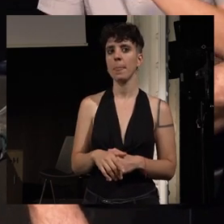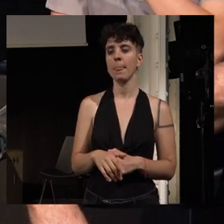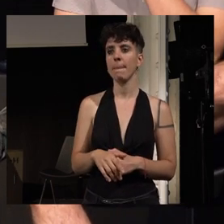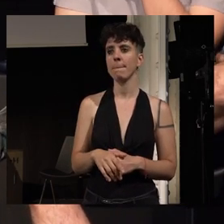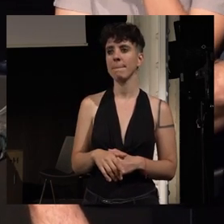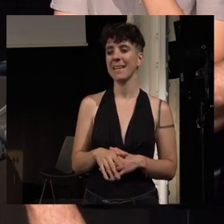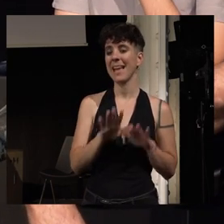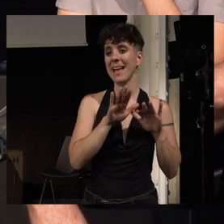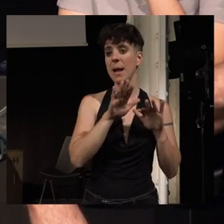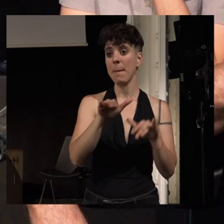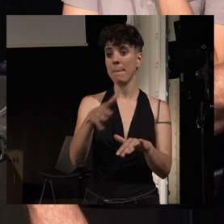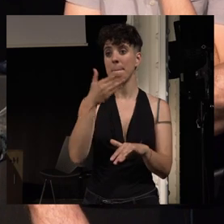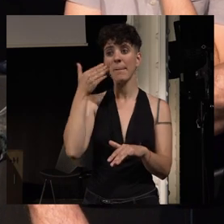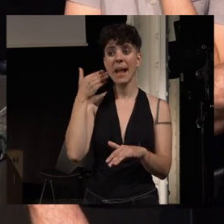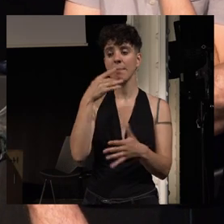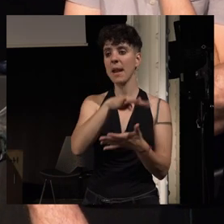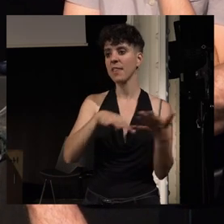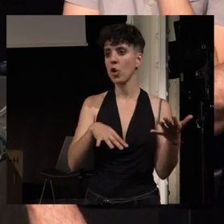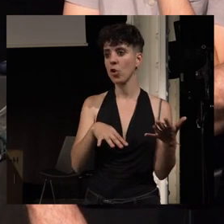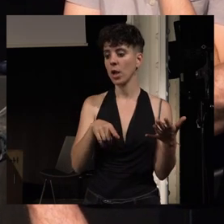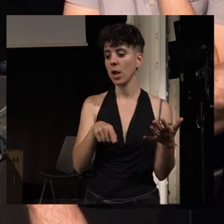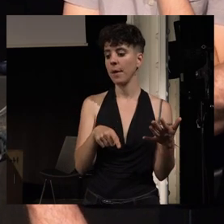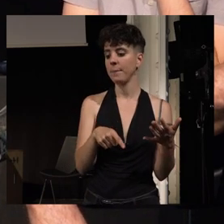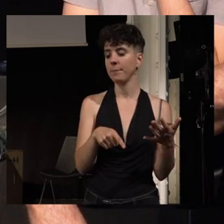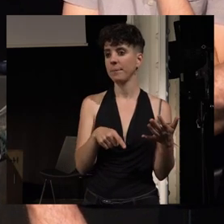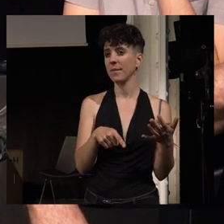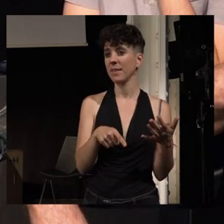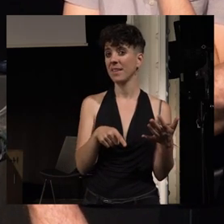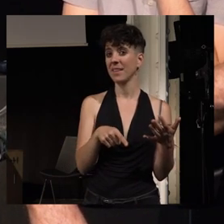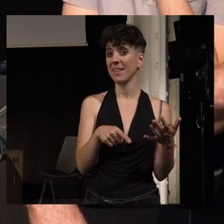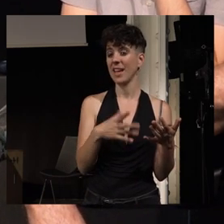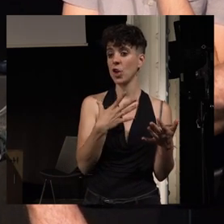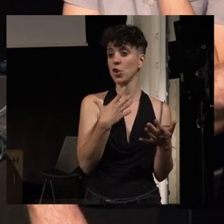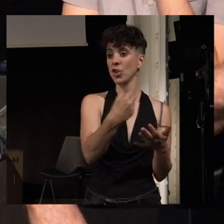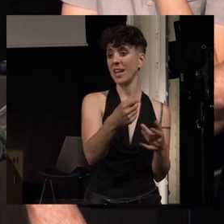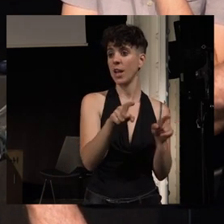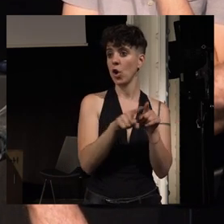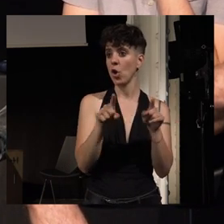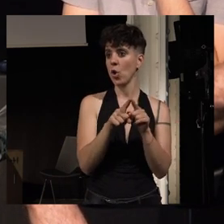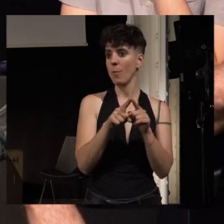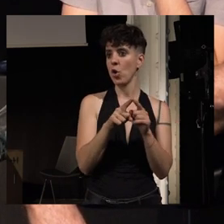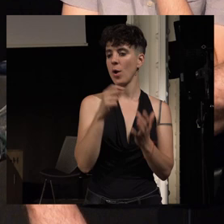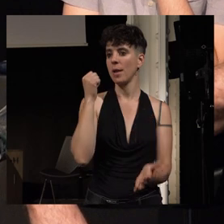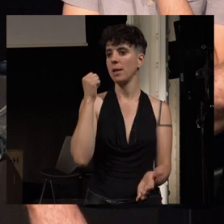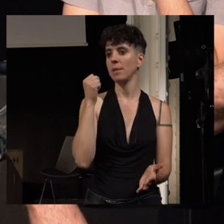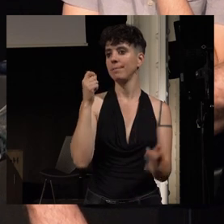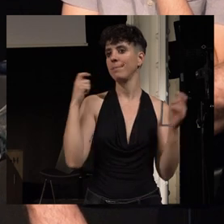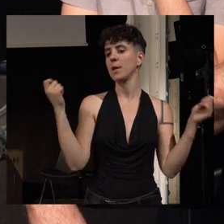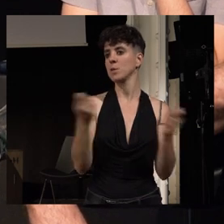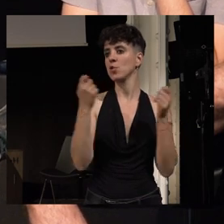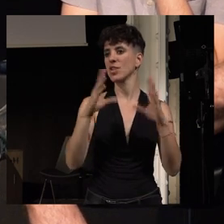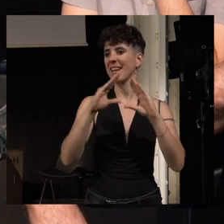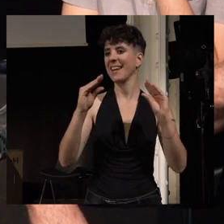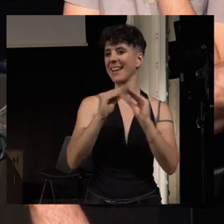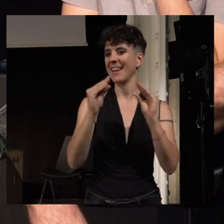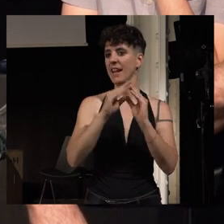que el Pride de Barcelona no entienda que tener de sponsor a Airbnb es un error, es porque